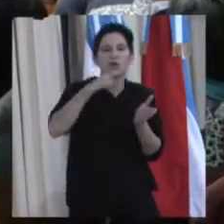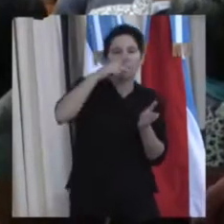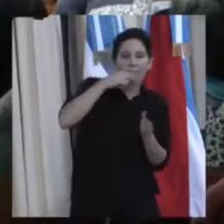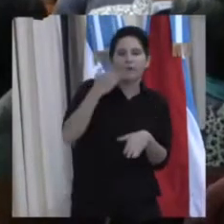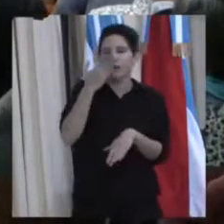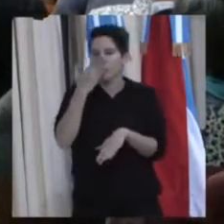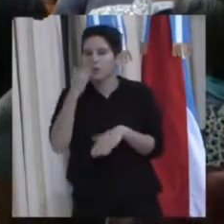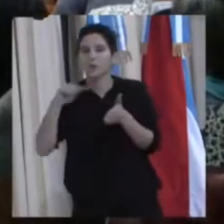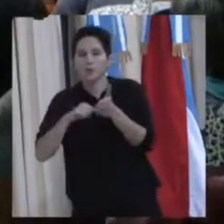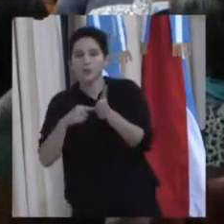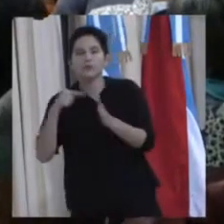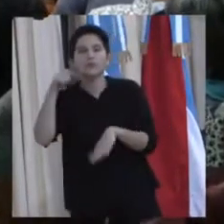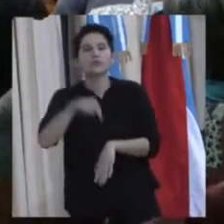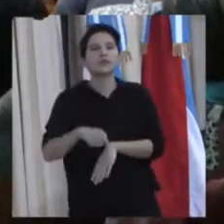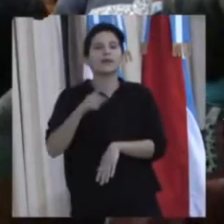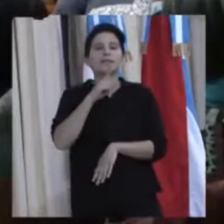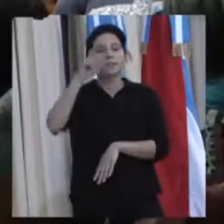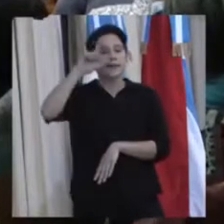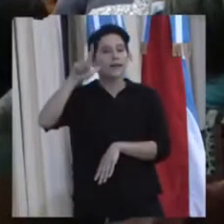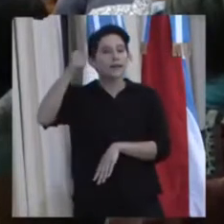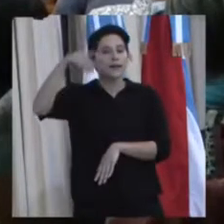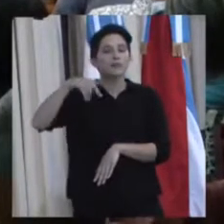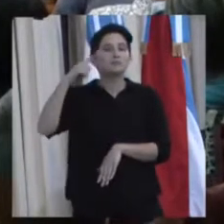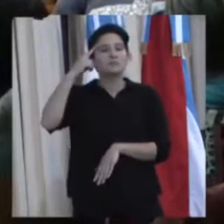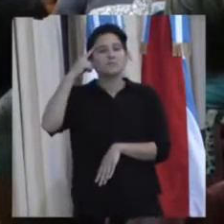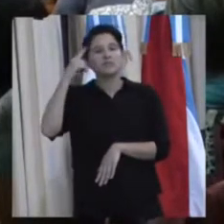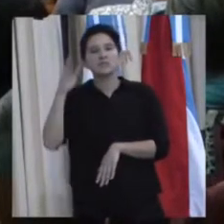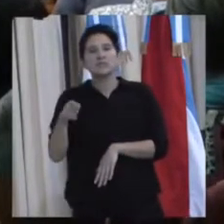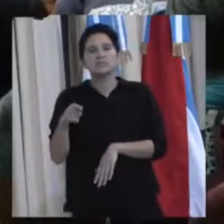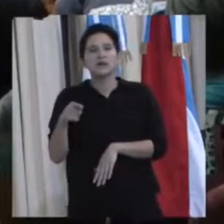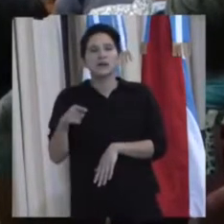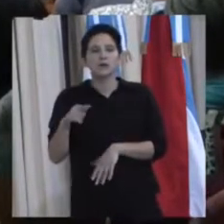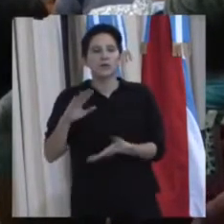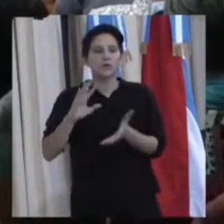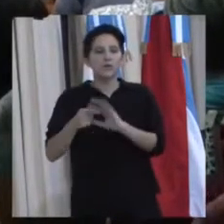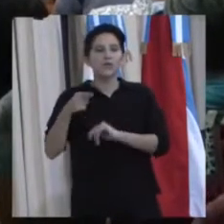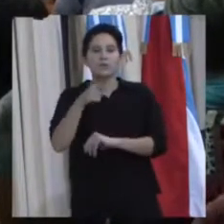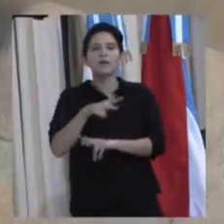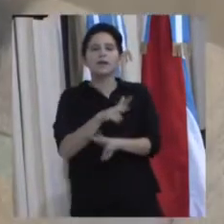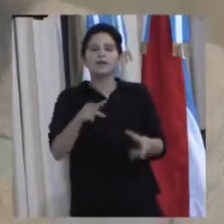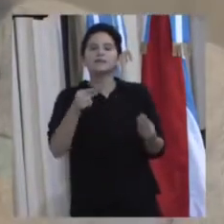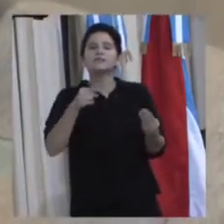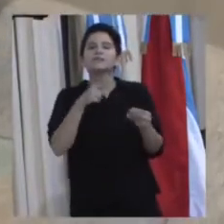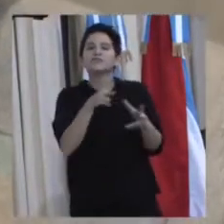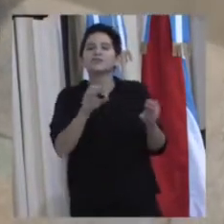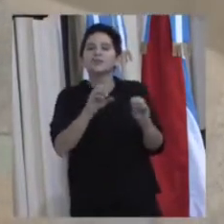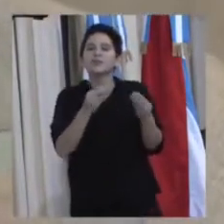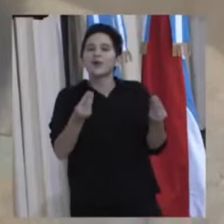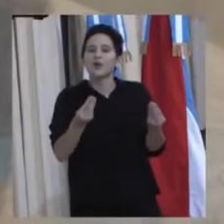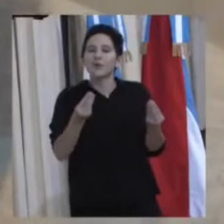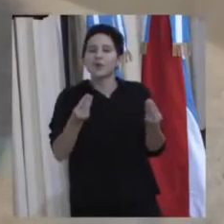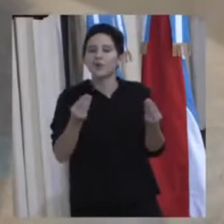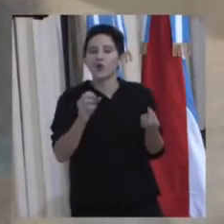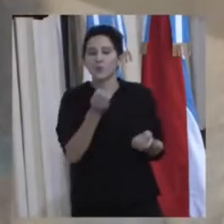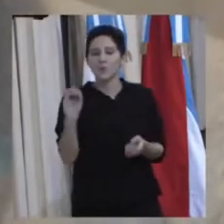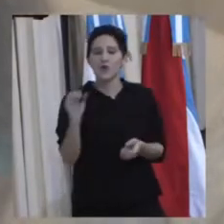Córdoba. Oscar Terán tenía una caracterización de estos personajes, los llamaba los modernos